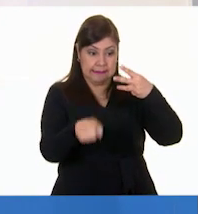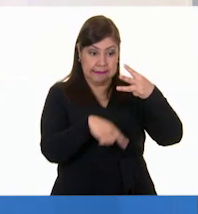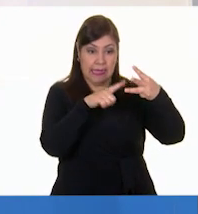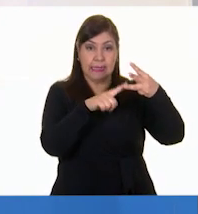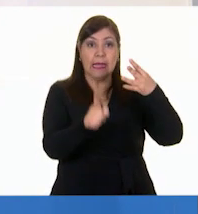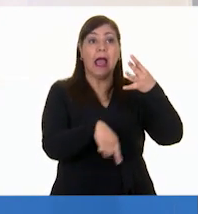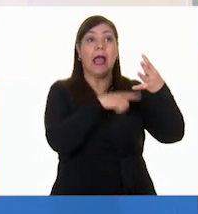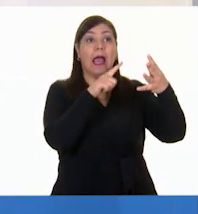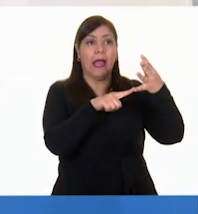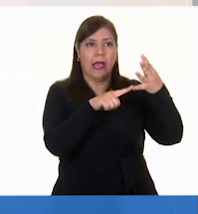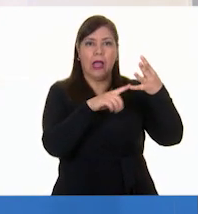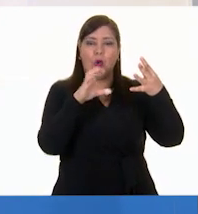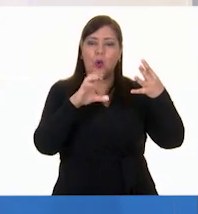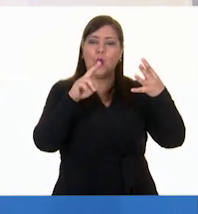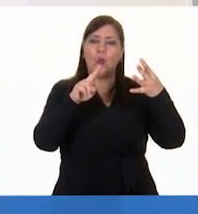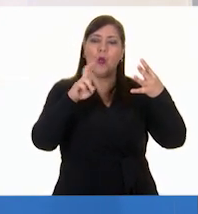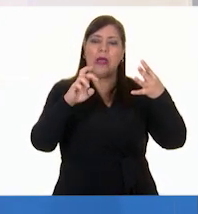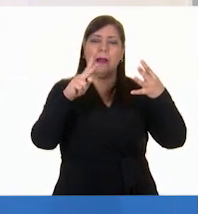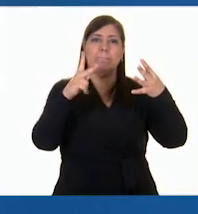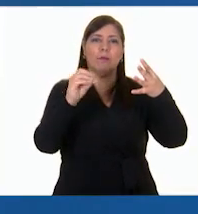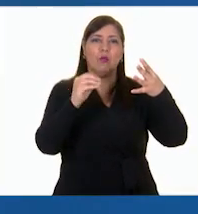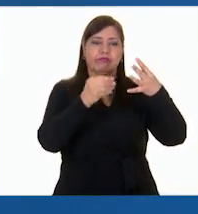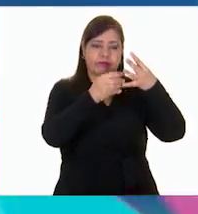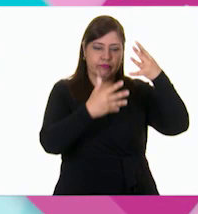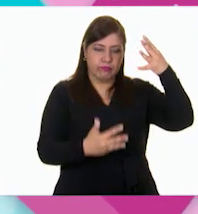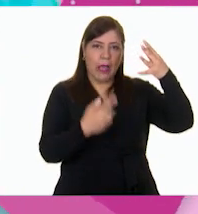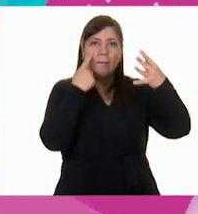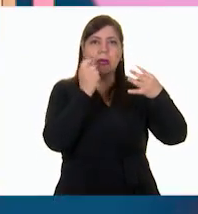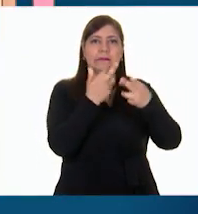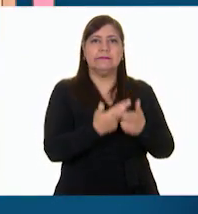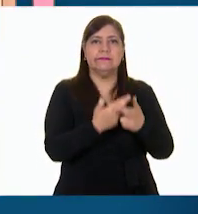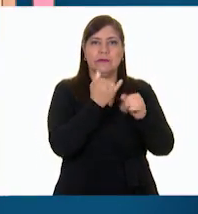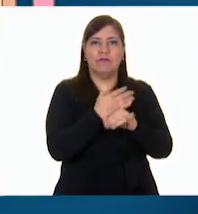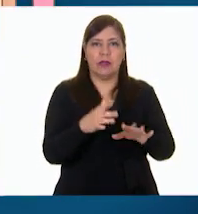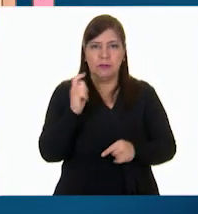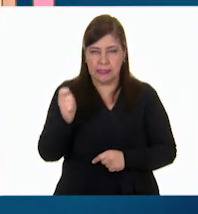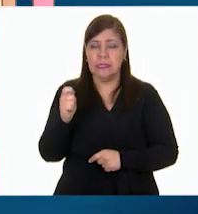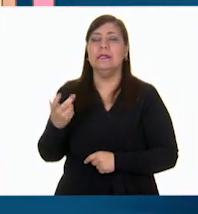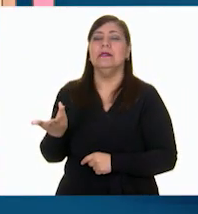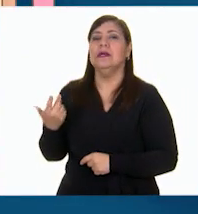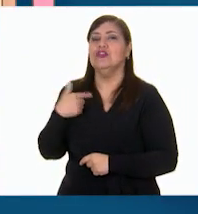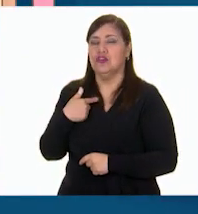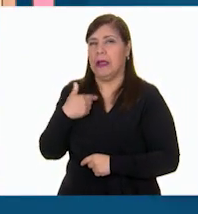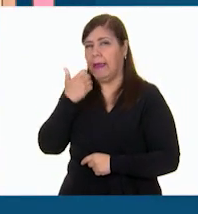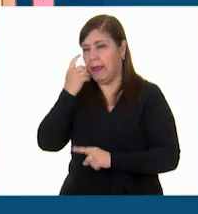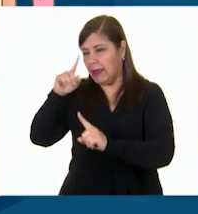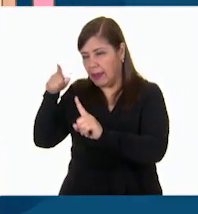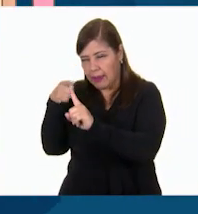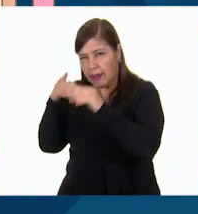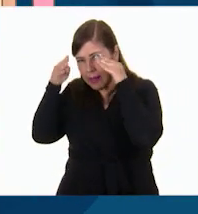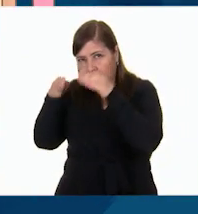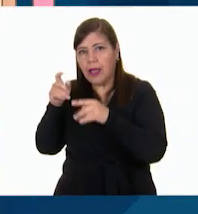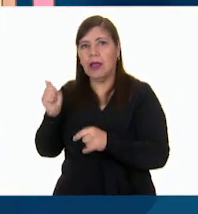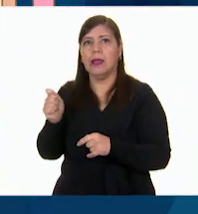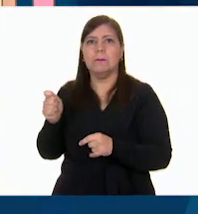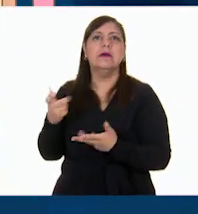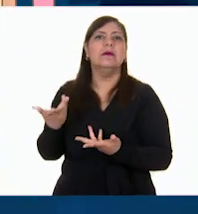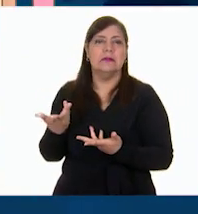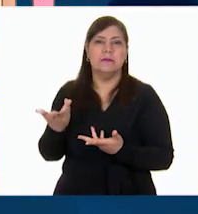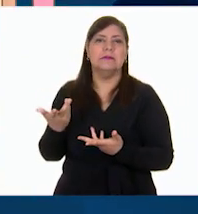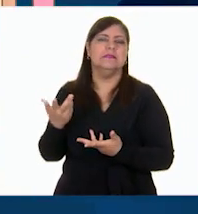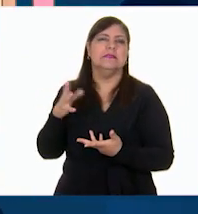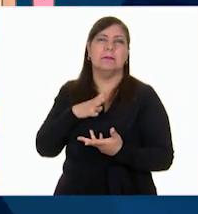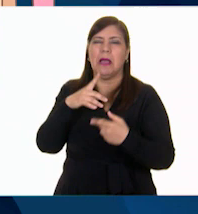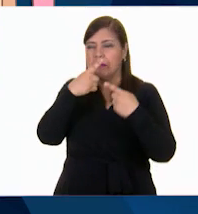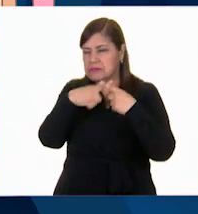colocarías en el cuerpo? Pues me enfocaré en mencionar de manera muy breve y general